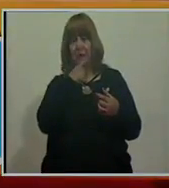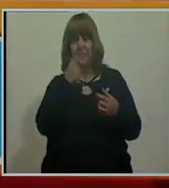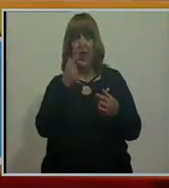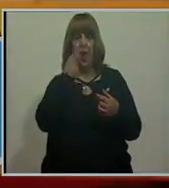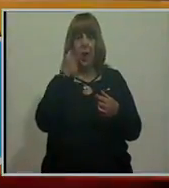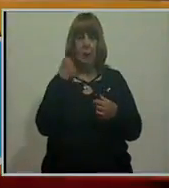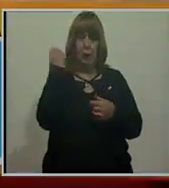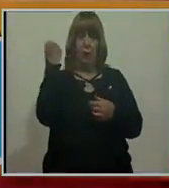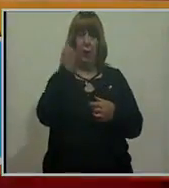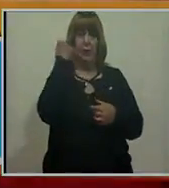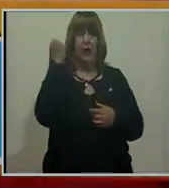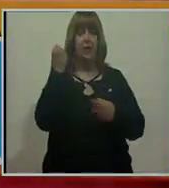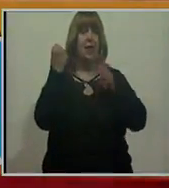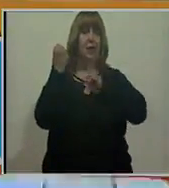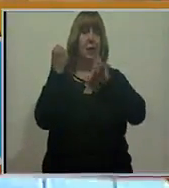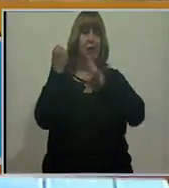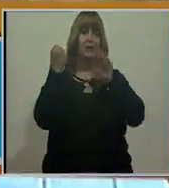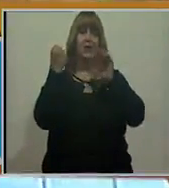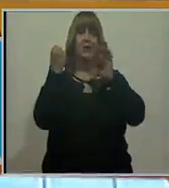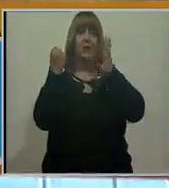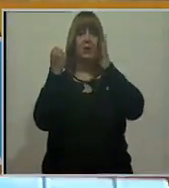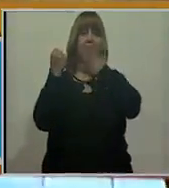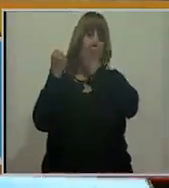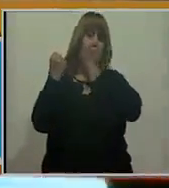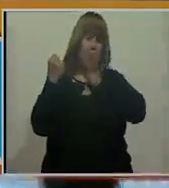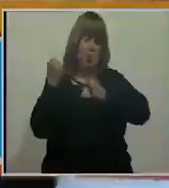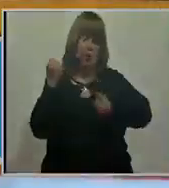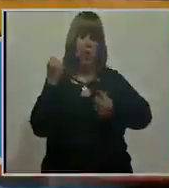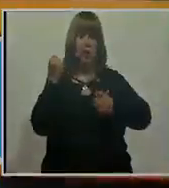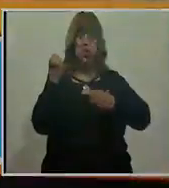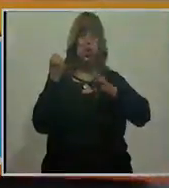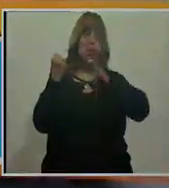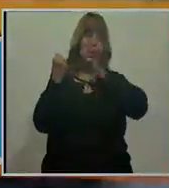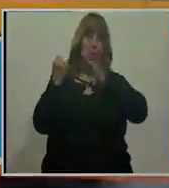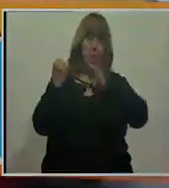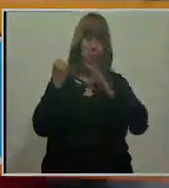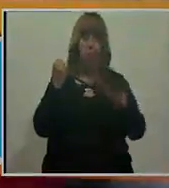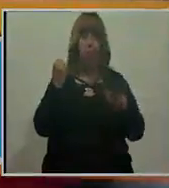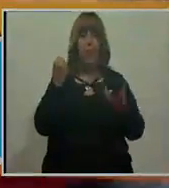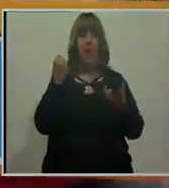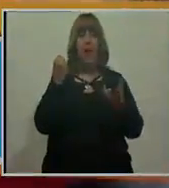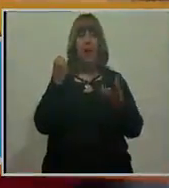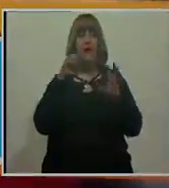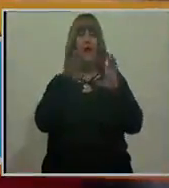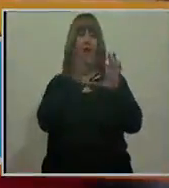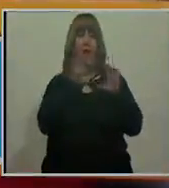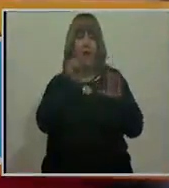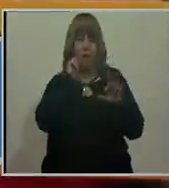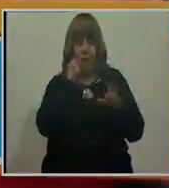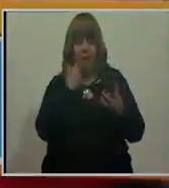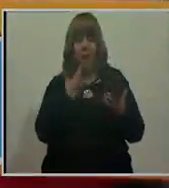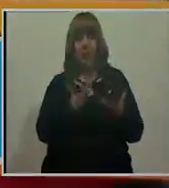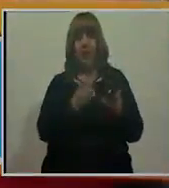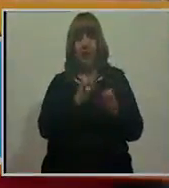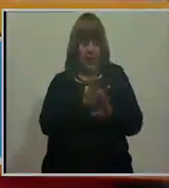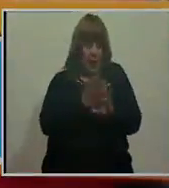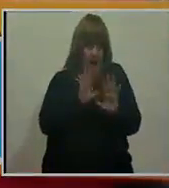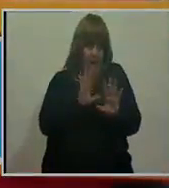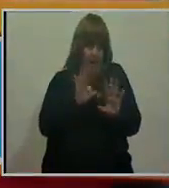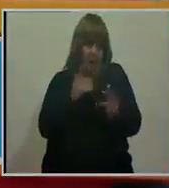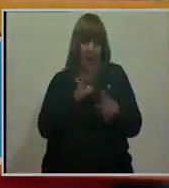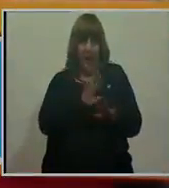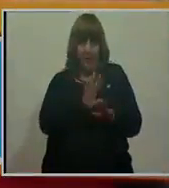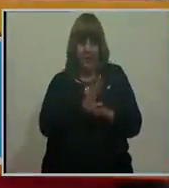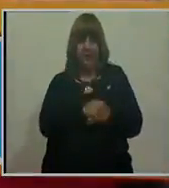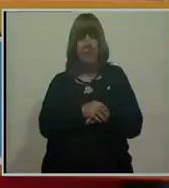¿sí? El objeto de belleza, de broma, de chiste, la cola linda y no más que eso.